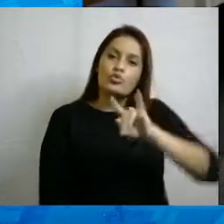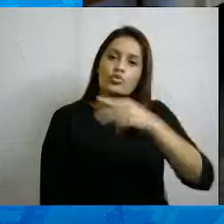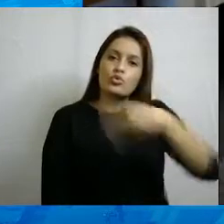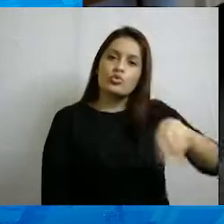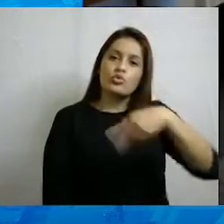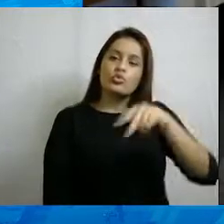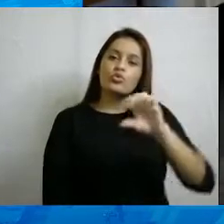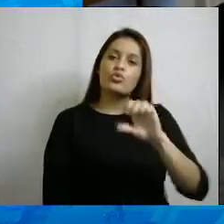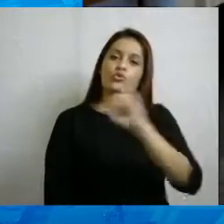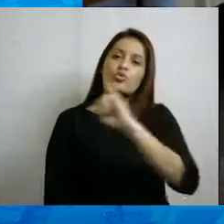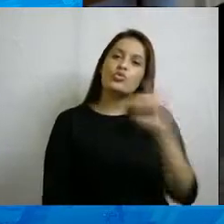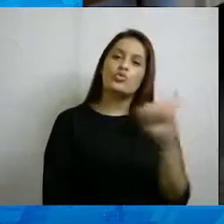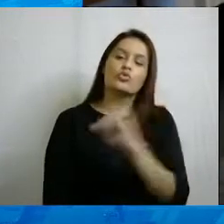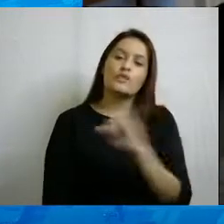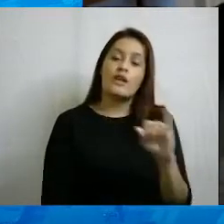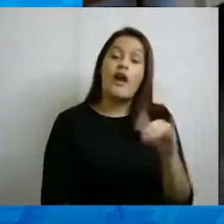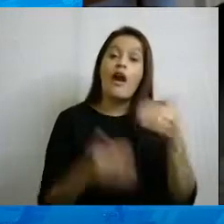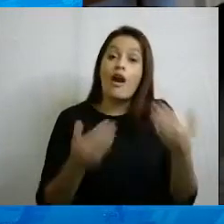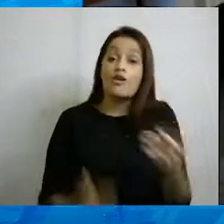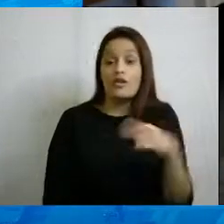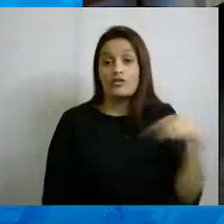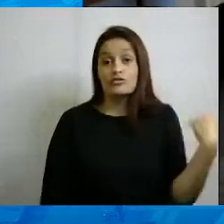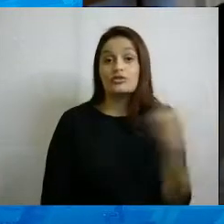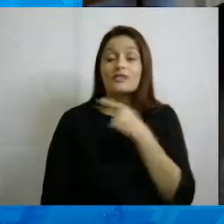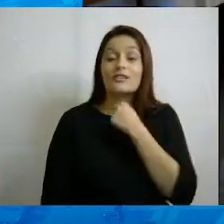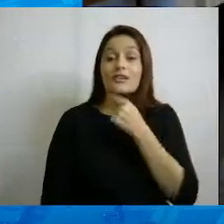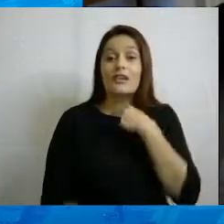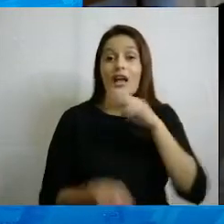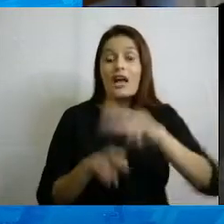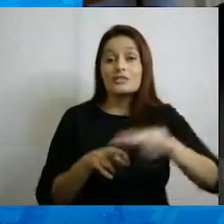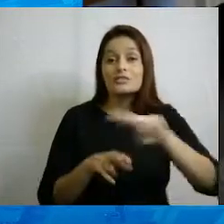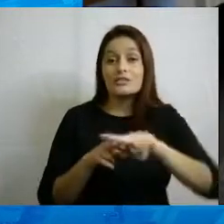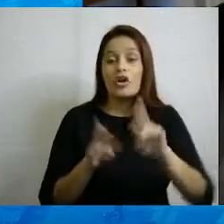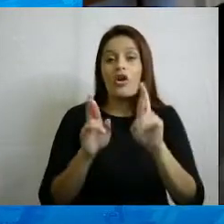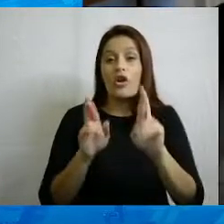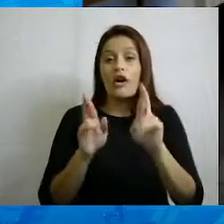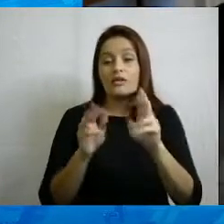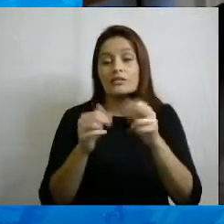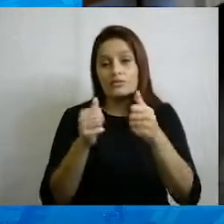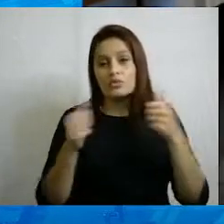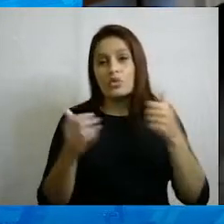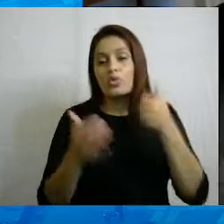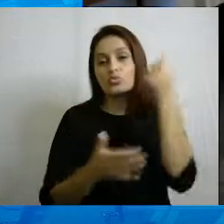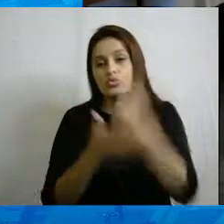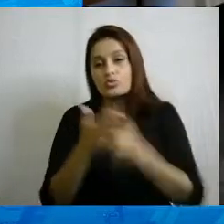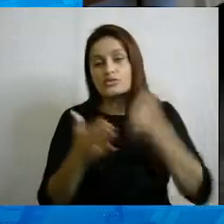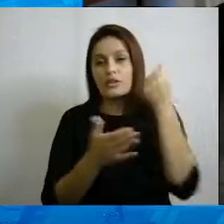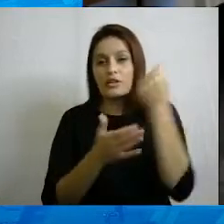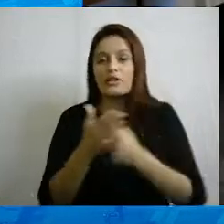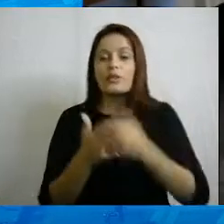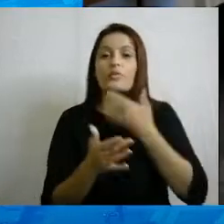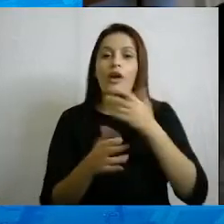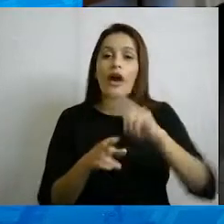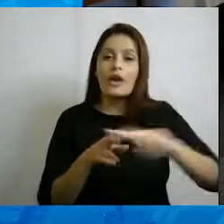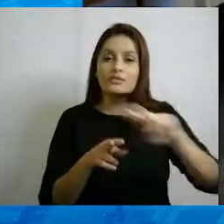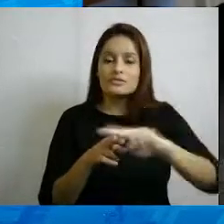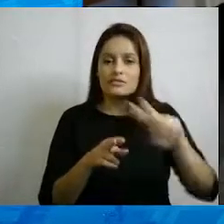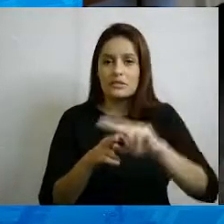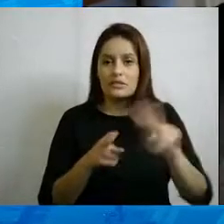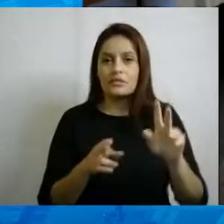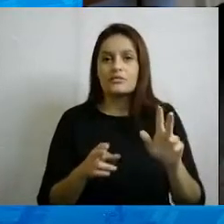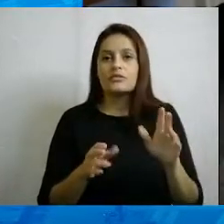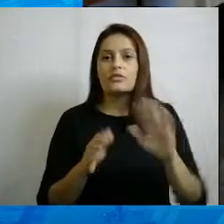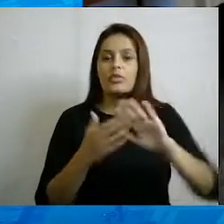Entonces, nosotros ahora queremos lograr hacer algo, estamos luchando por hacer algo por la